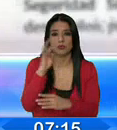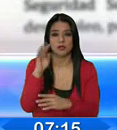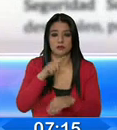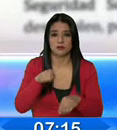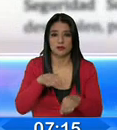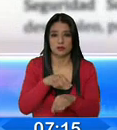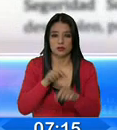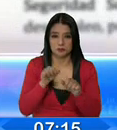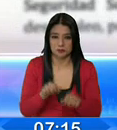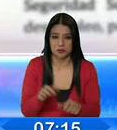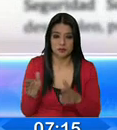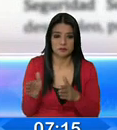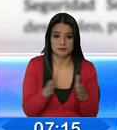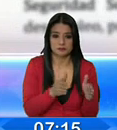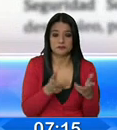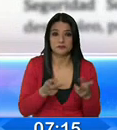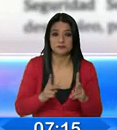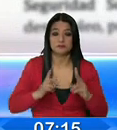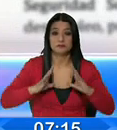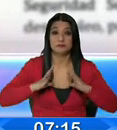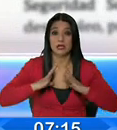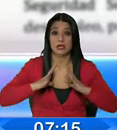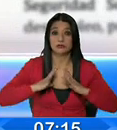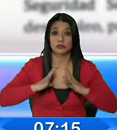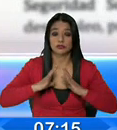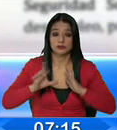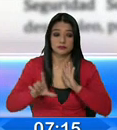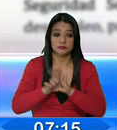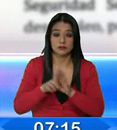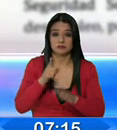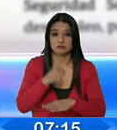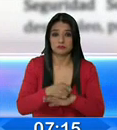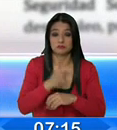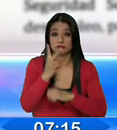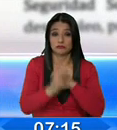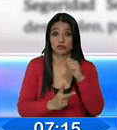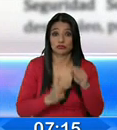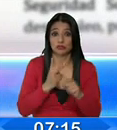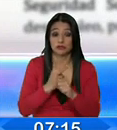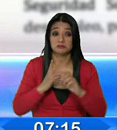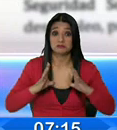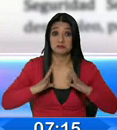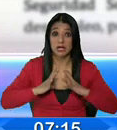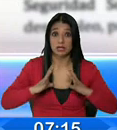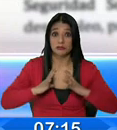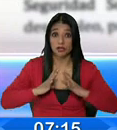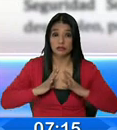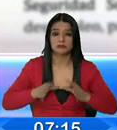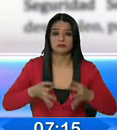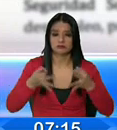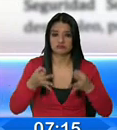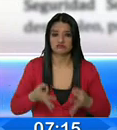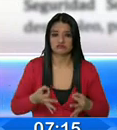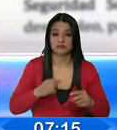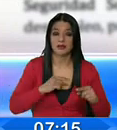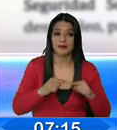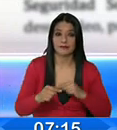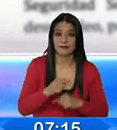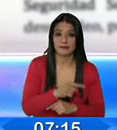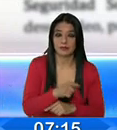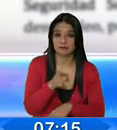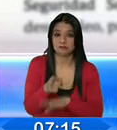horas. En cuanto a las vacaciones, la ley indica que por 2 años estas podrán ser definidas por el empleador